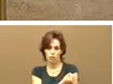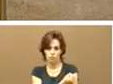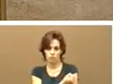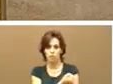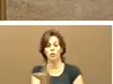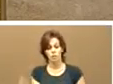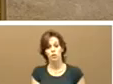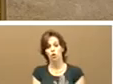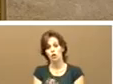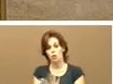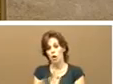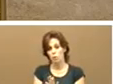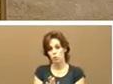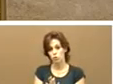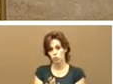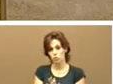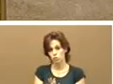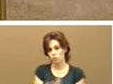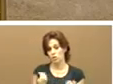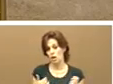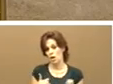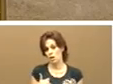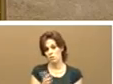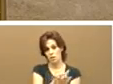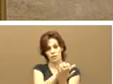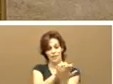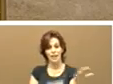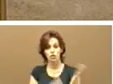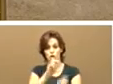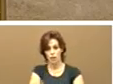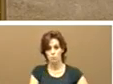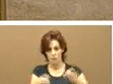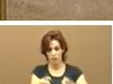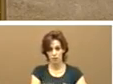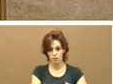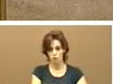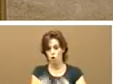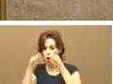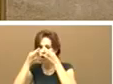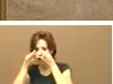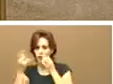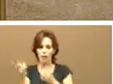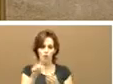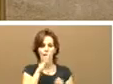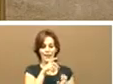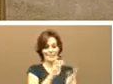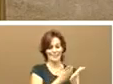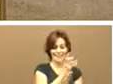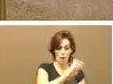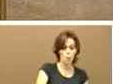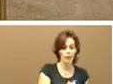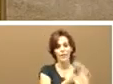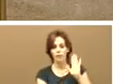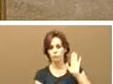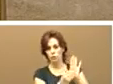se continúa viva ya el texto de la enmienda y no el texto original de la propuesta de pronunciamiento que realizó el Grupo